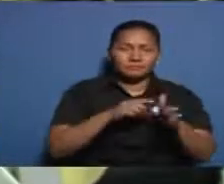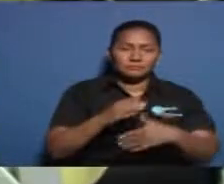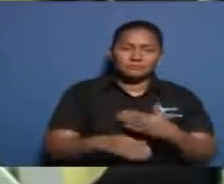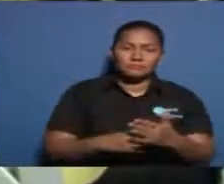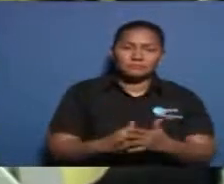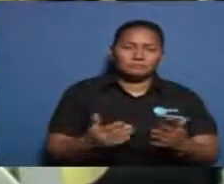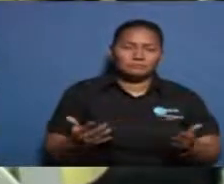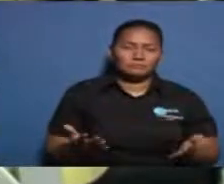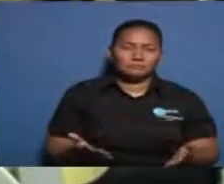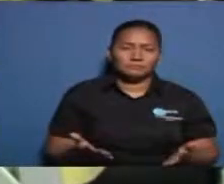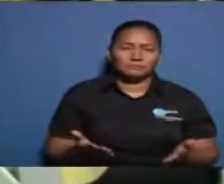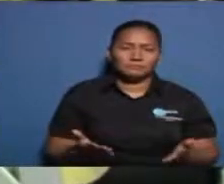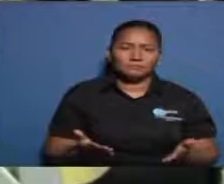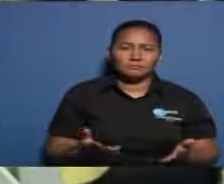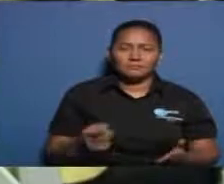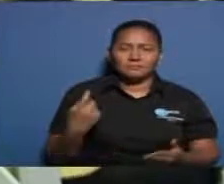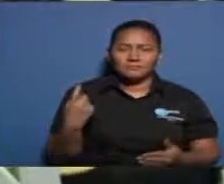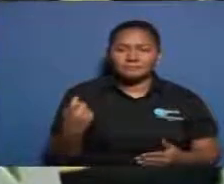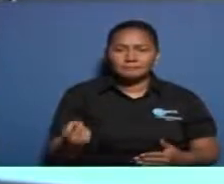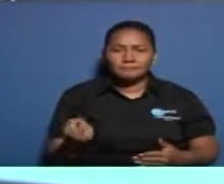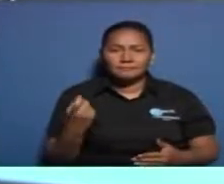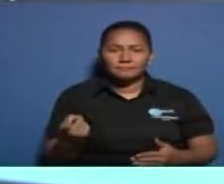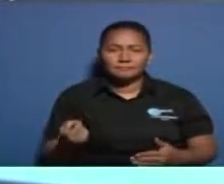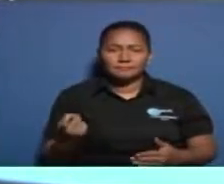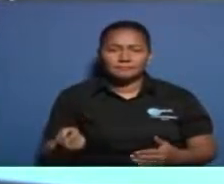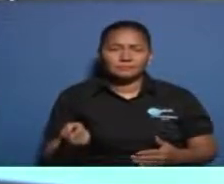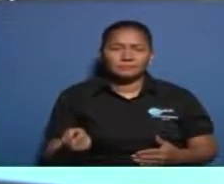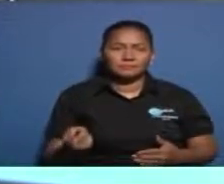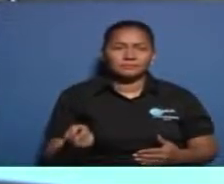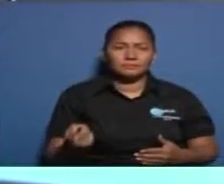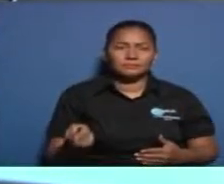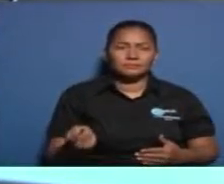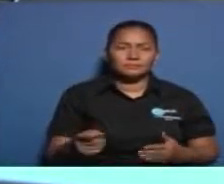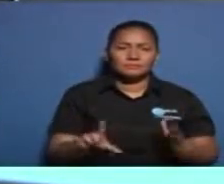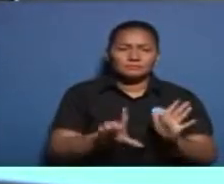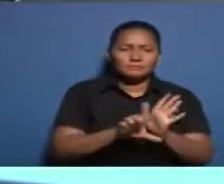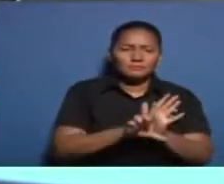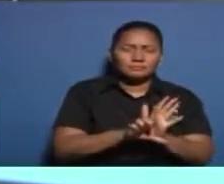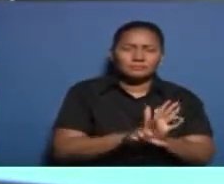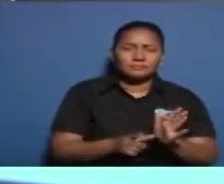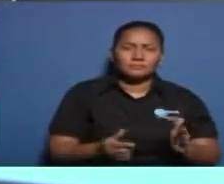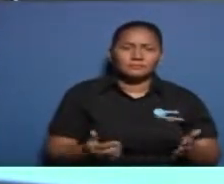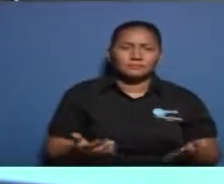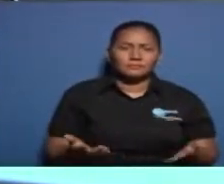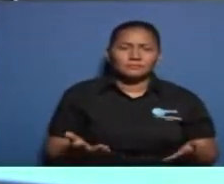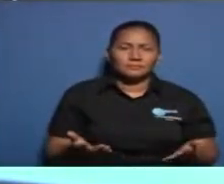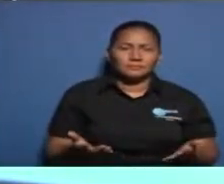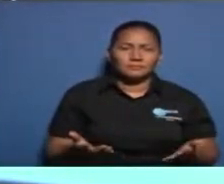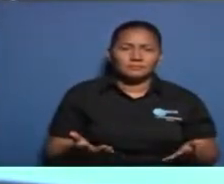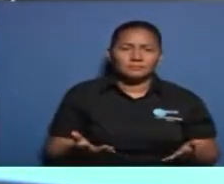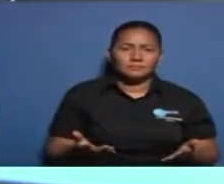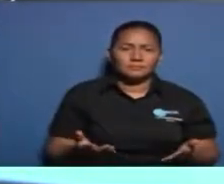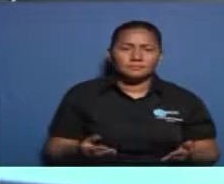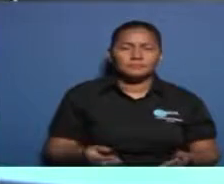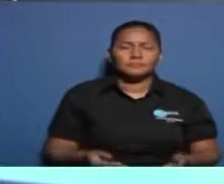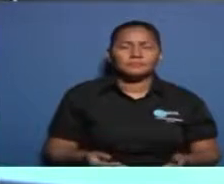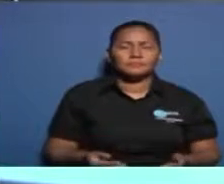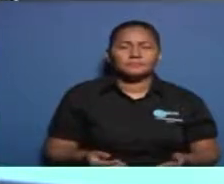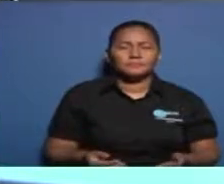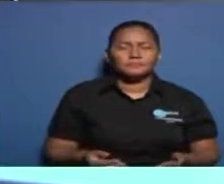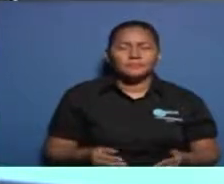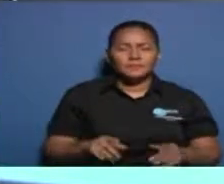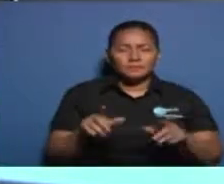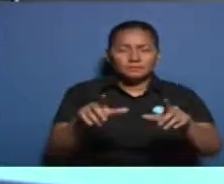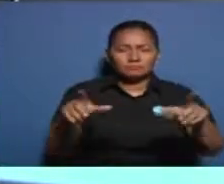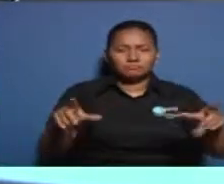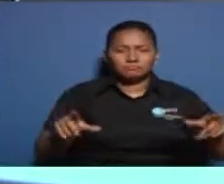una horma norma normativa de obligatoriedad para poder alcanzar el es a nivel de paridad dentro de los espacios